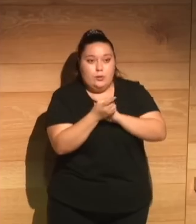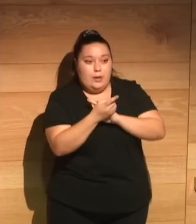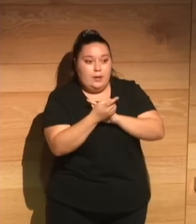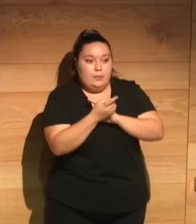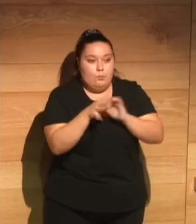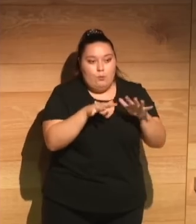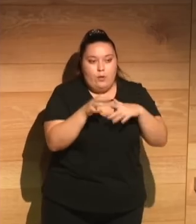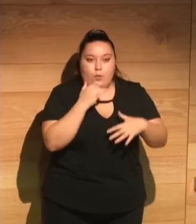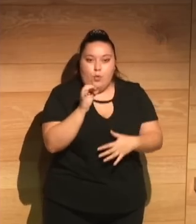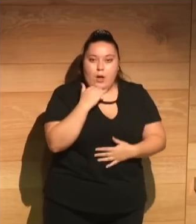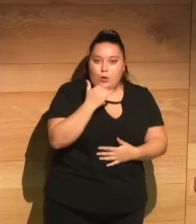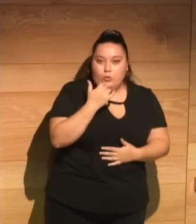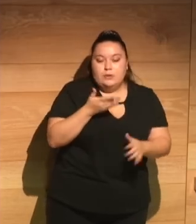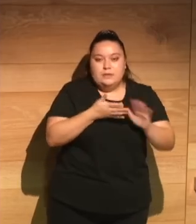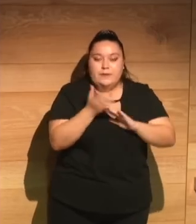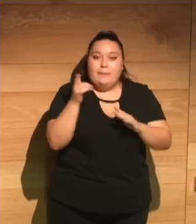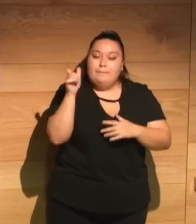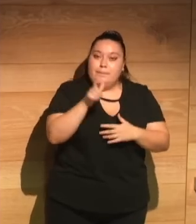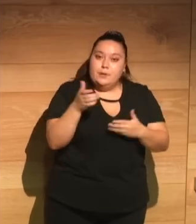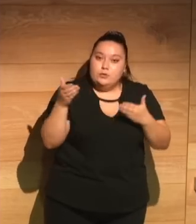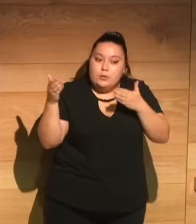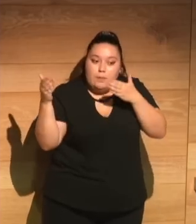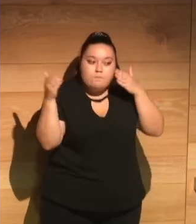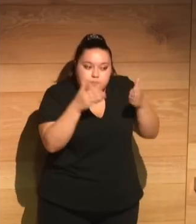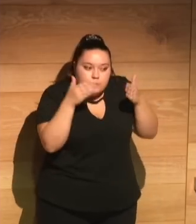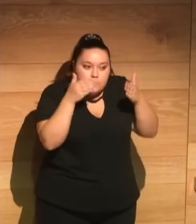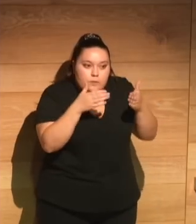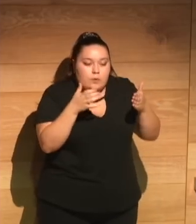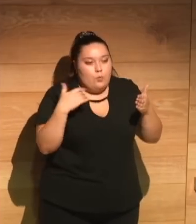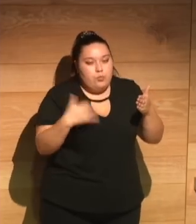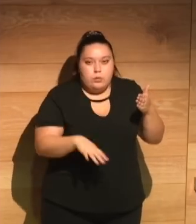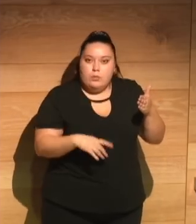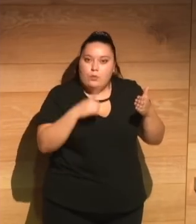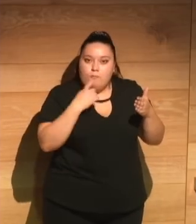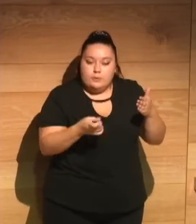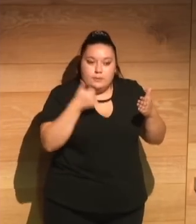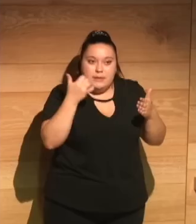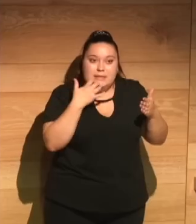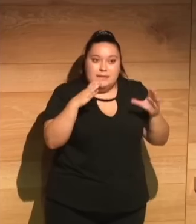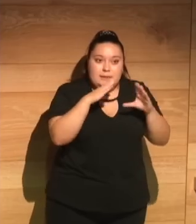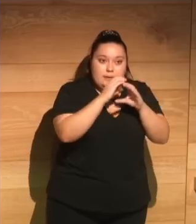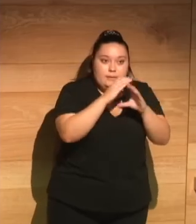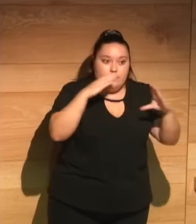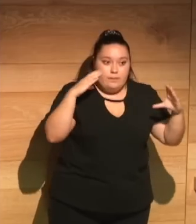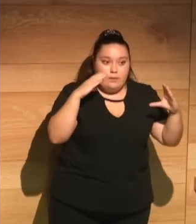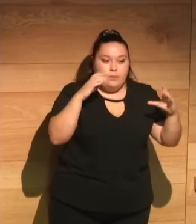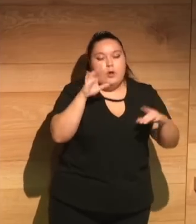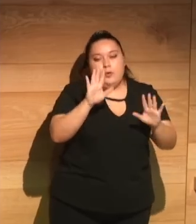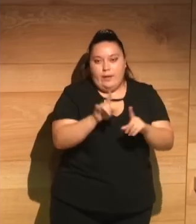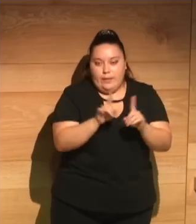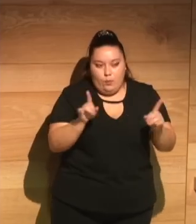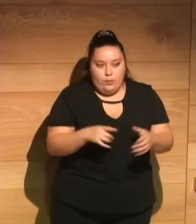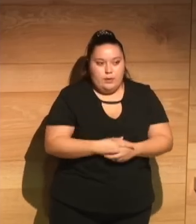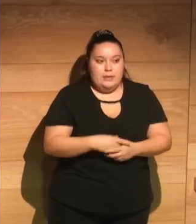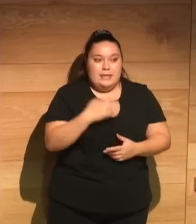Se lo pone mucho más difícil al foquista. Mientras que cuanto más cerrado está el diafragma, es decir, cuanto más elevado es su valor, pero bueno, da igual, cuanto